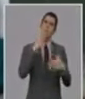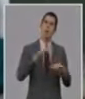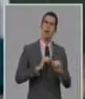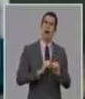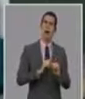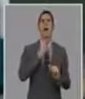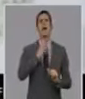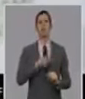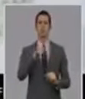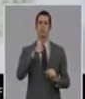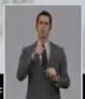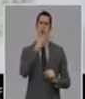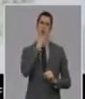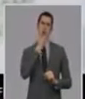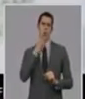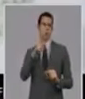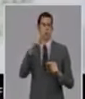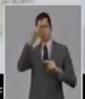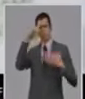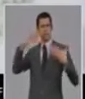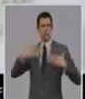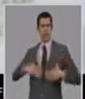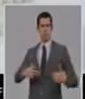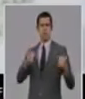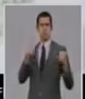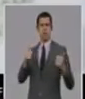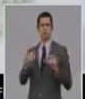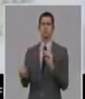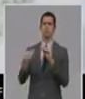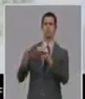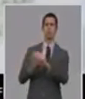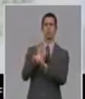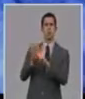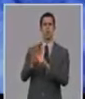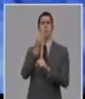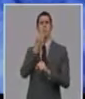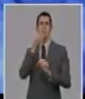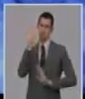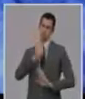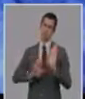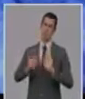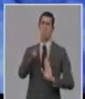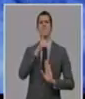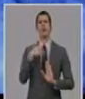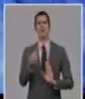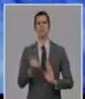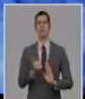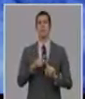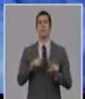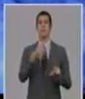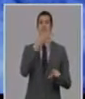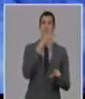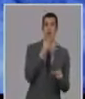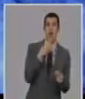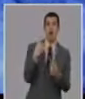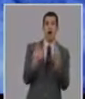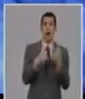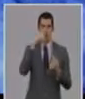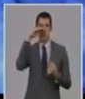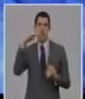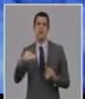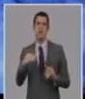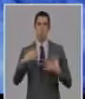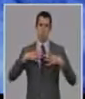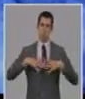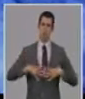entonces resulta más agresivo desde el punto de vista de la convalecencia y las secuelas que pueda dejar en estos pacientes. Si